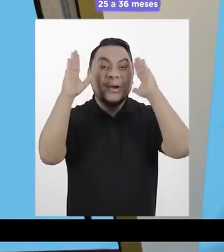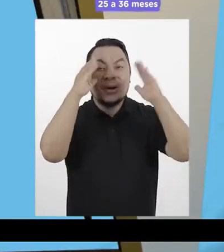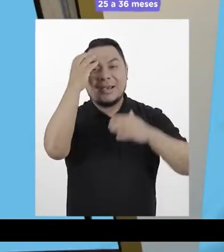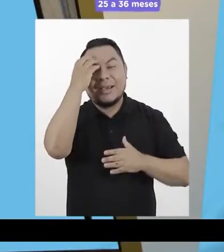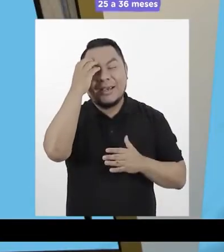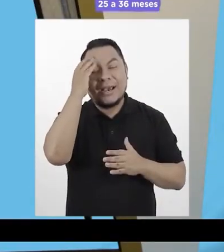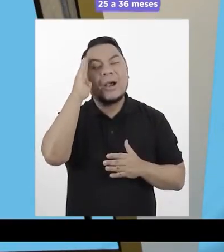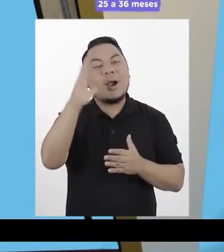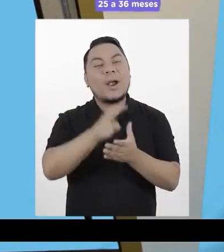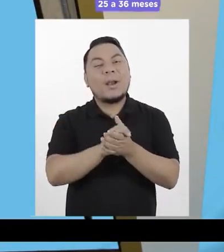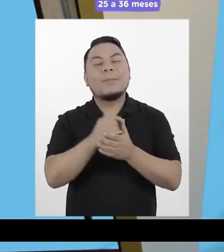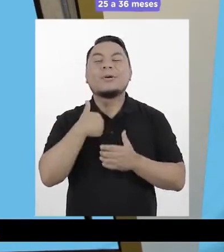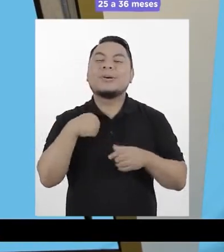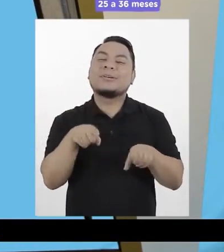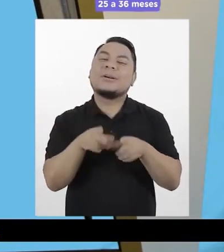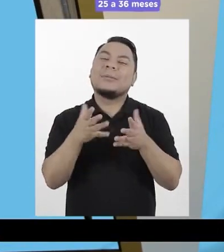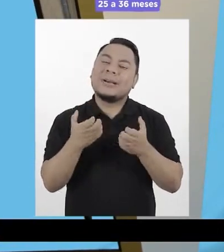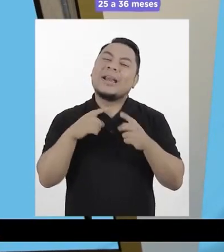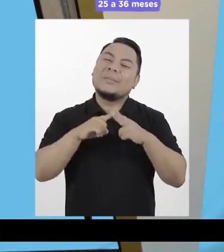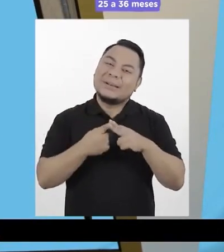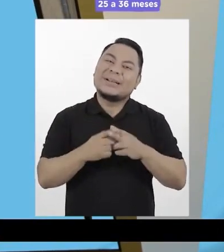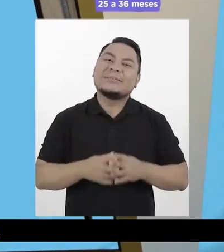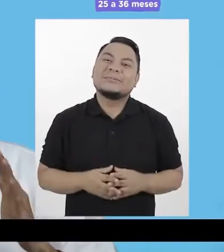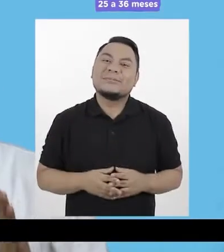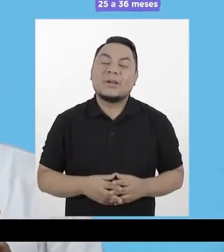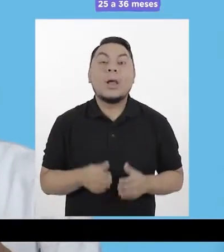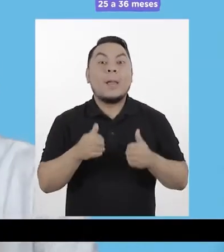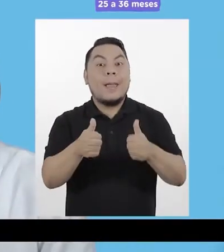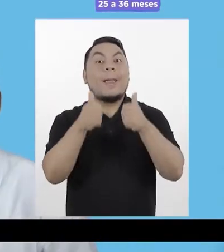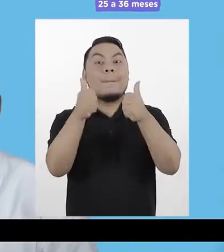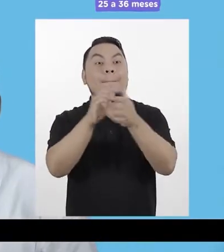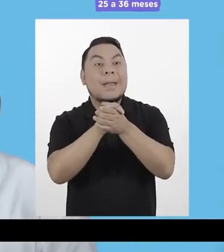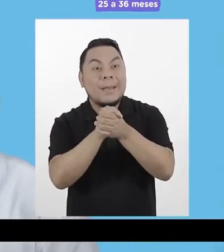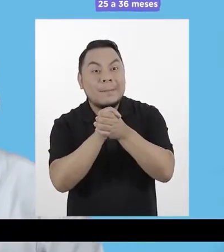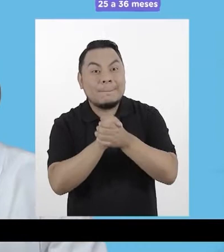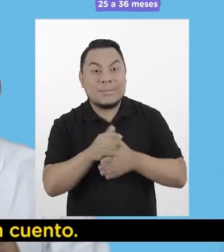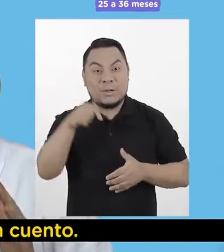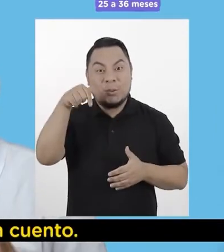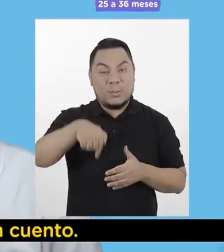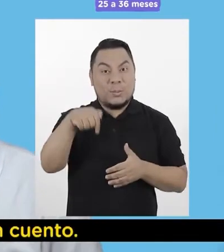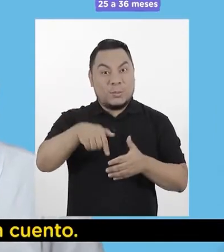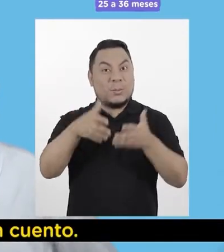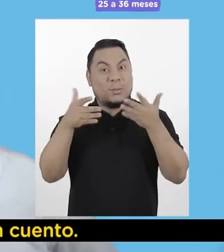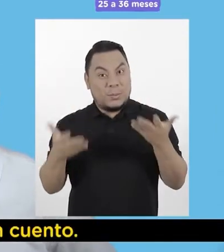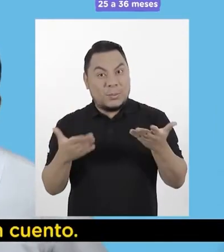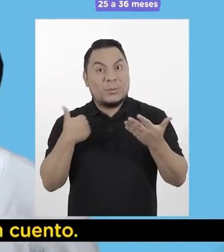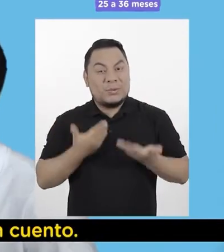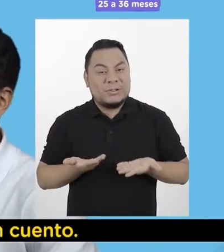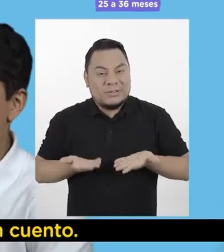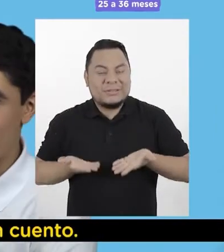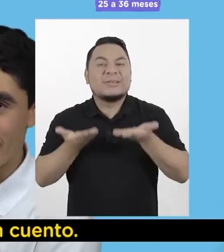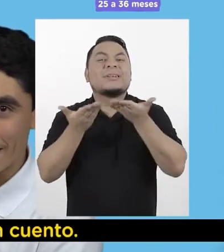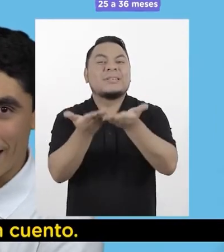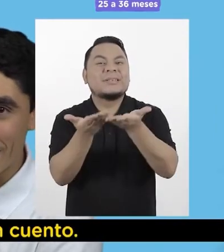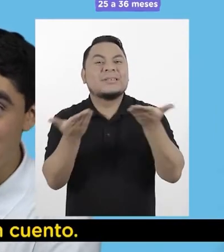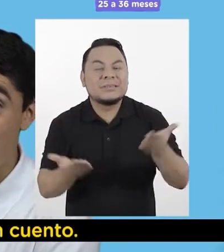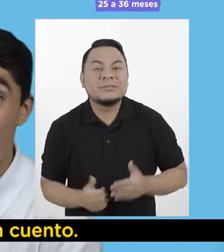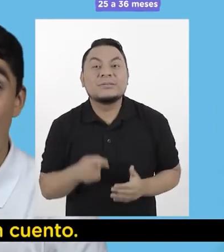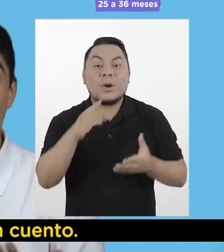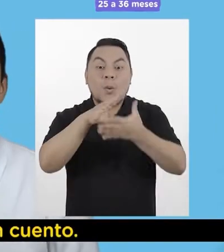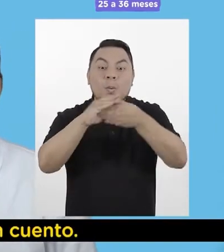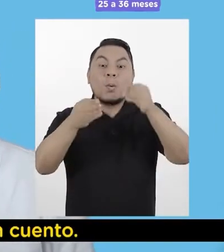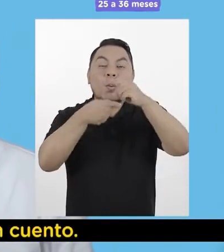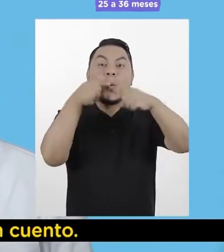Hola, Daniel. Hola, amigos. Yo también quiero empezar. Muy bien, amigos. En esta oportunidad les he